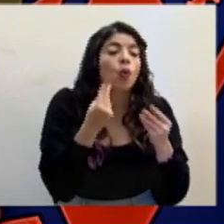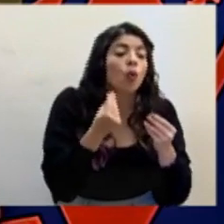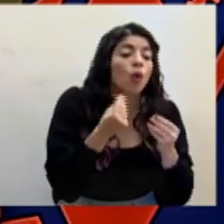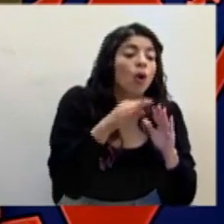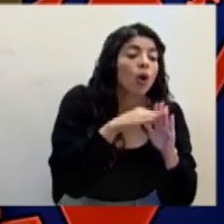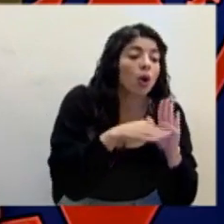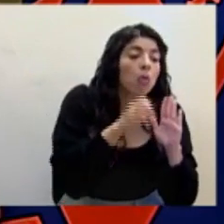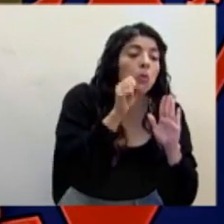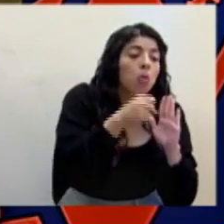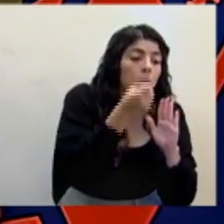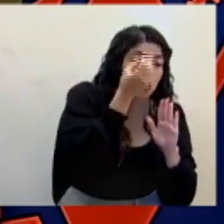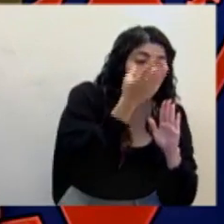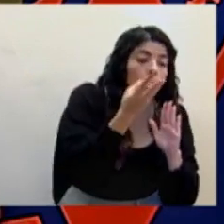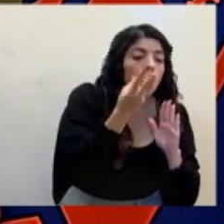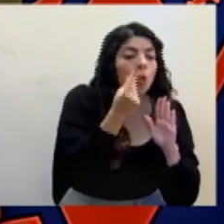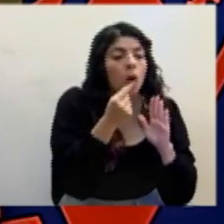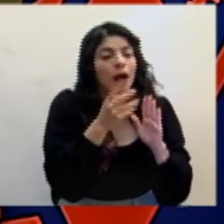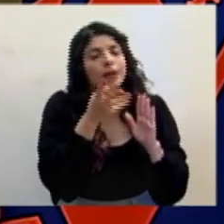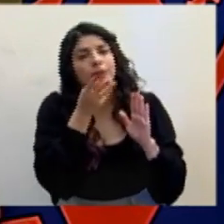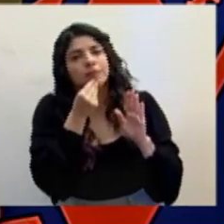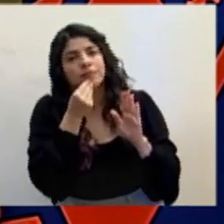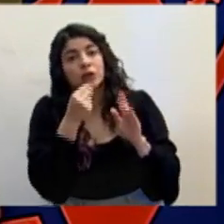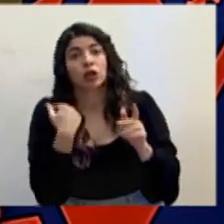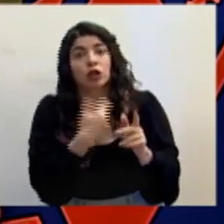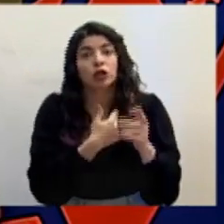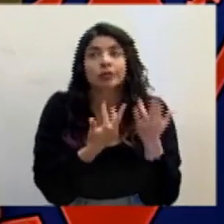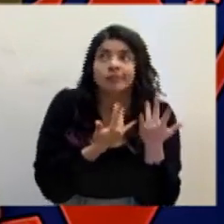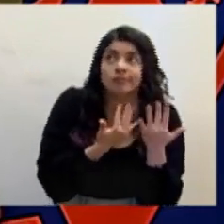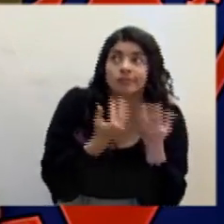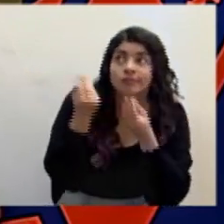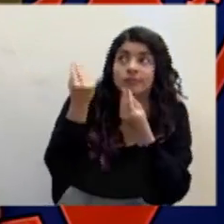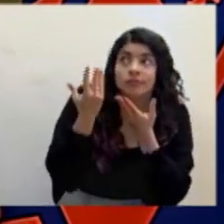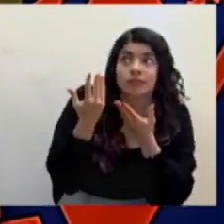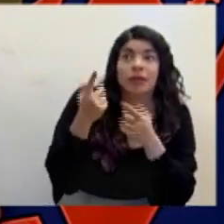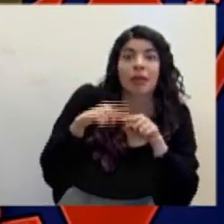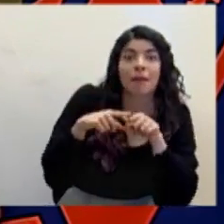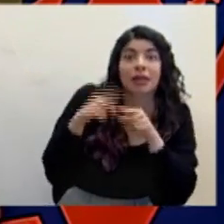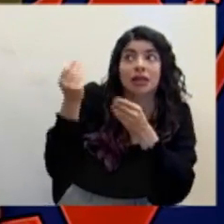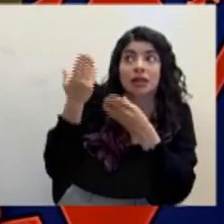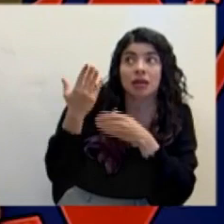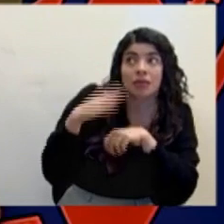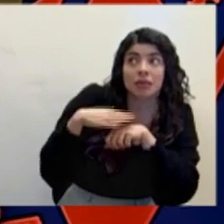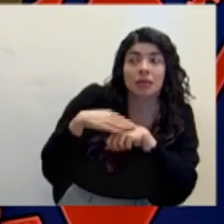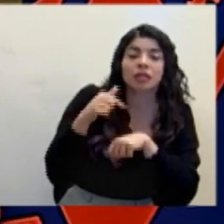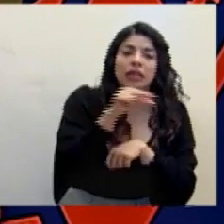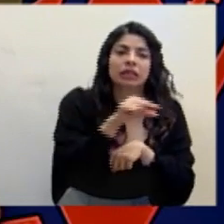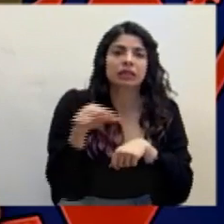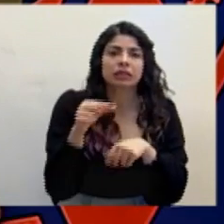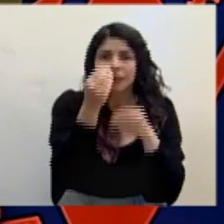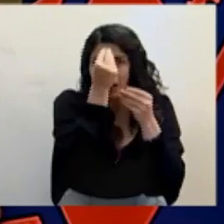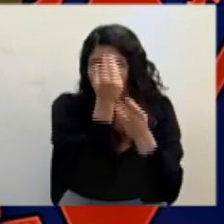revelaciones y nosotros esperamos poder estar haciendo este proceso durante esta semana. Tenemos